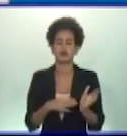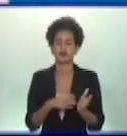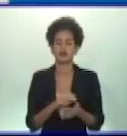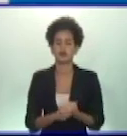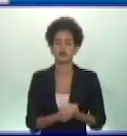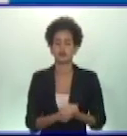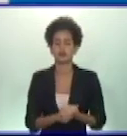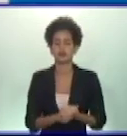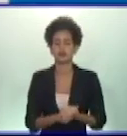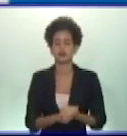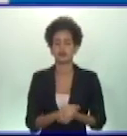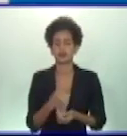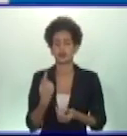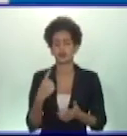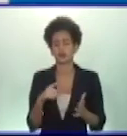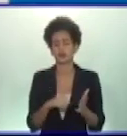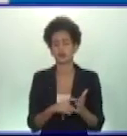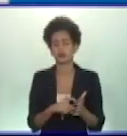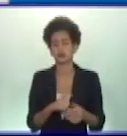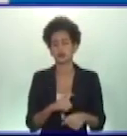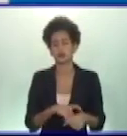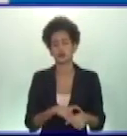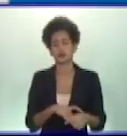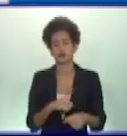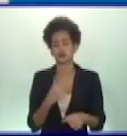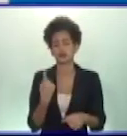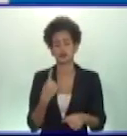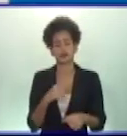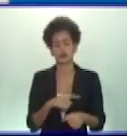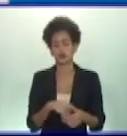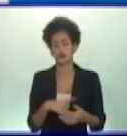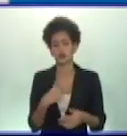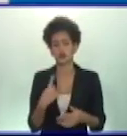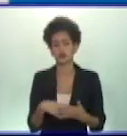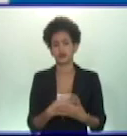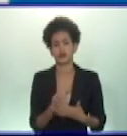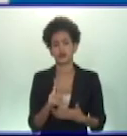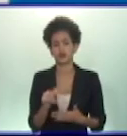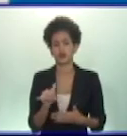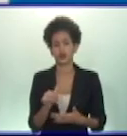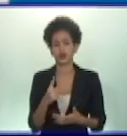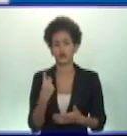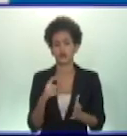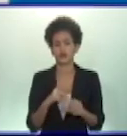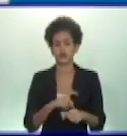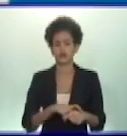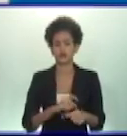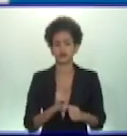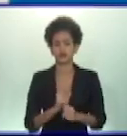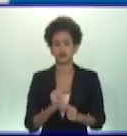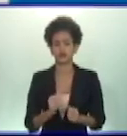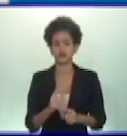hora, y un día tiene 24 horas. Por lo tanto, un día no es igual a un minuto. Y nos queda 24 horas.